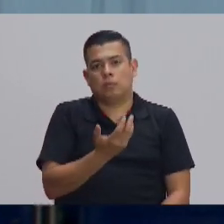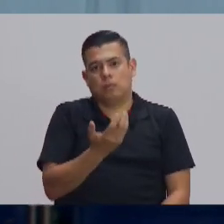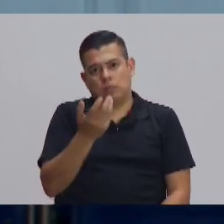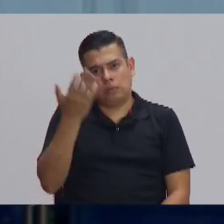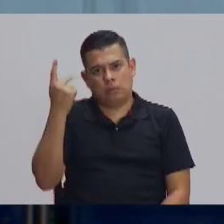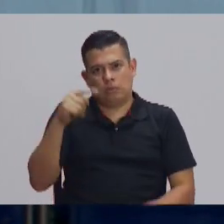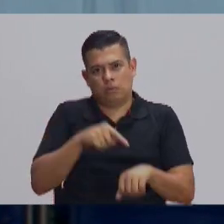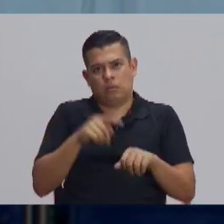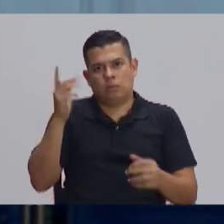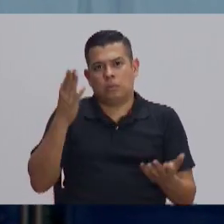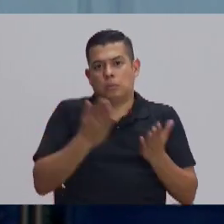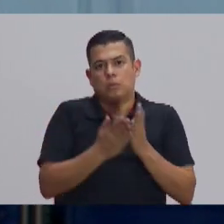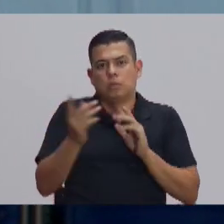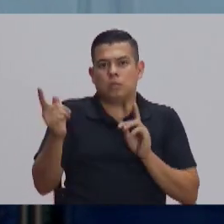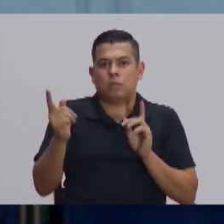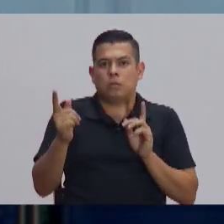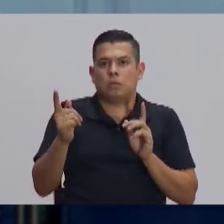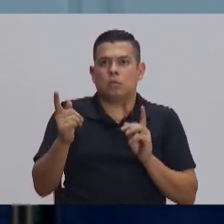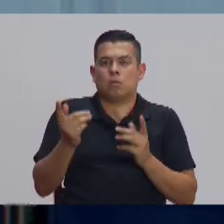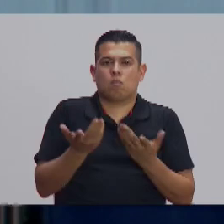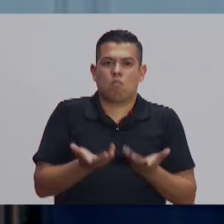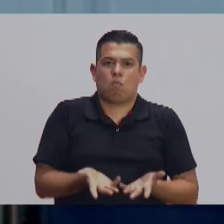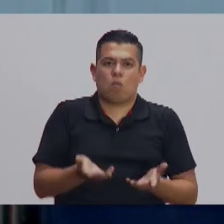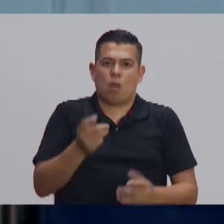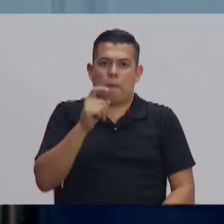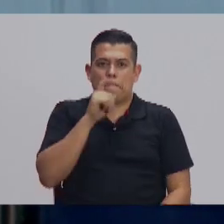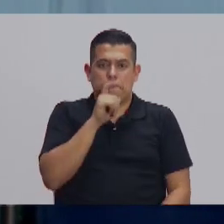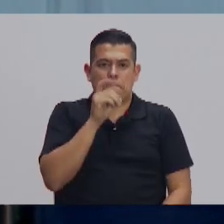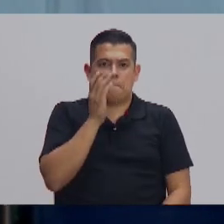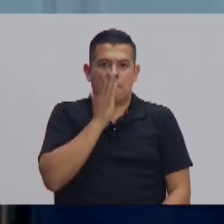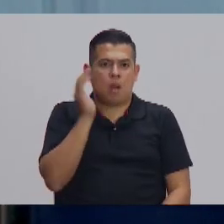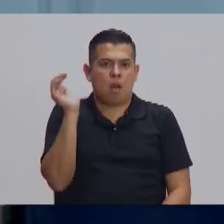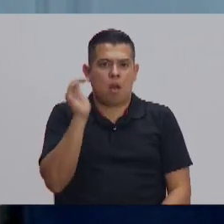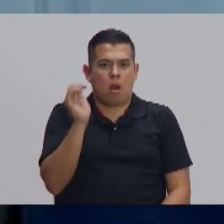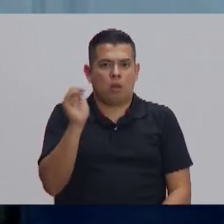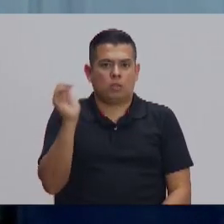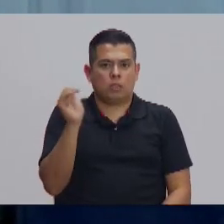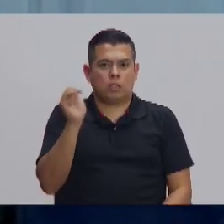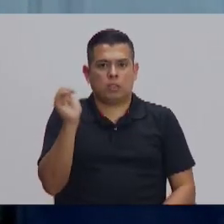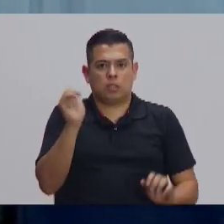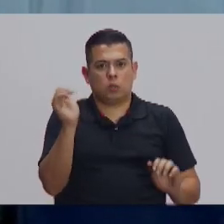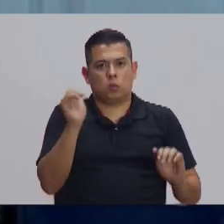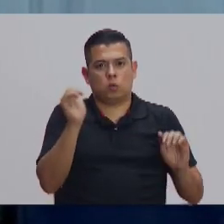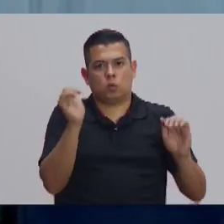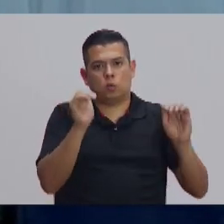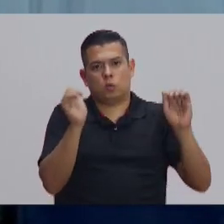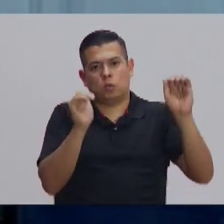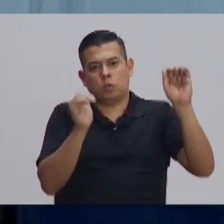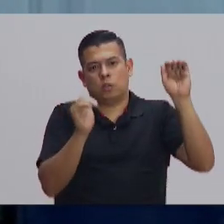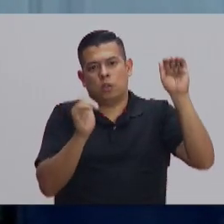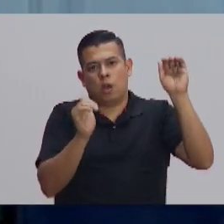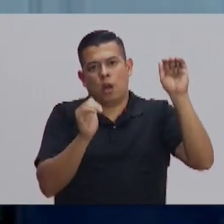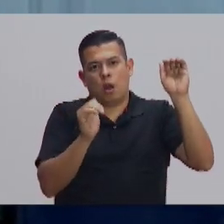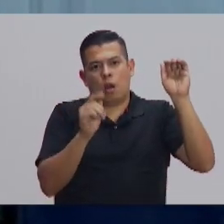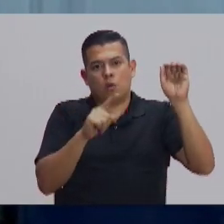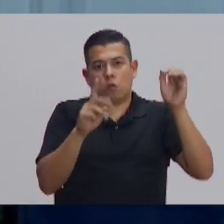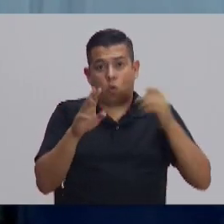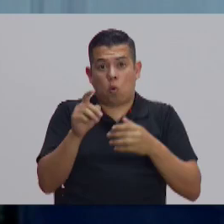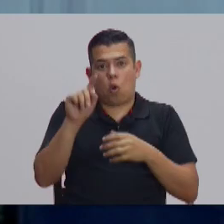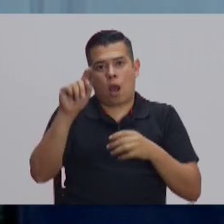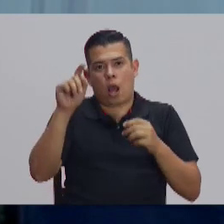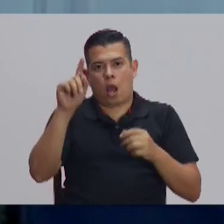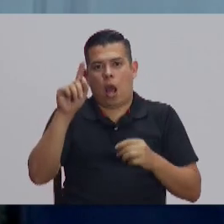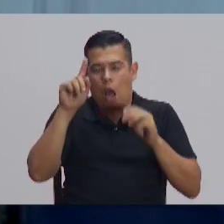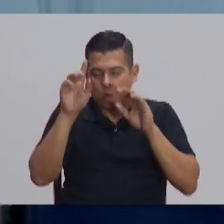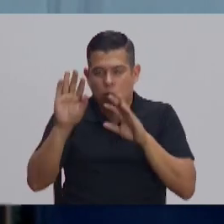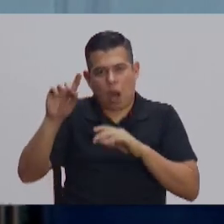no conocieron sino que sus padres les habían enseñado el mundo idólatra egipcio en